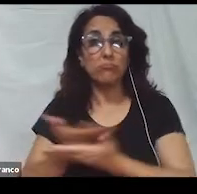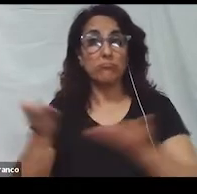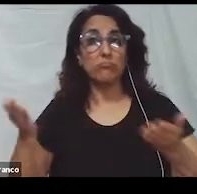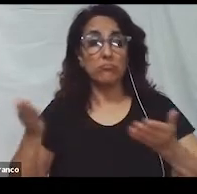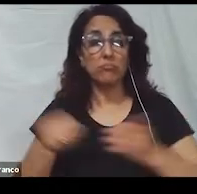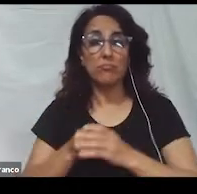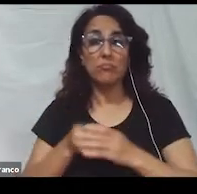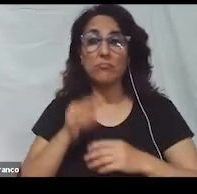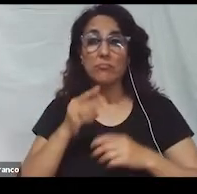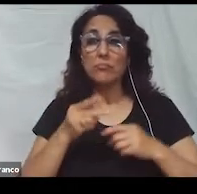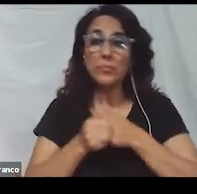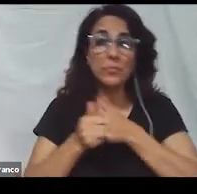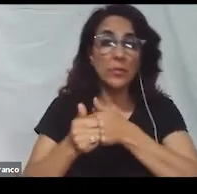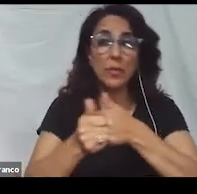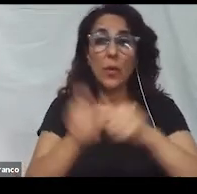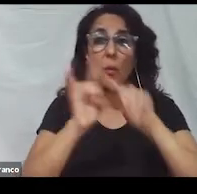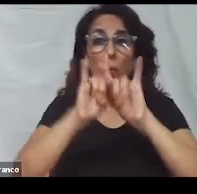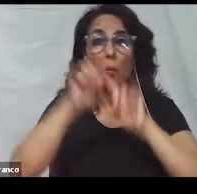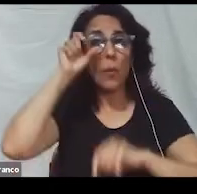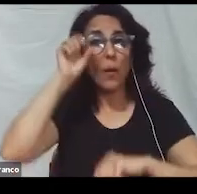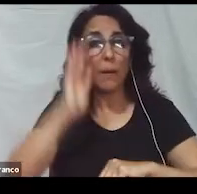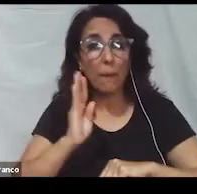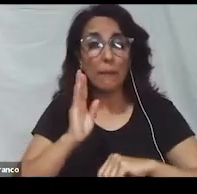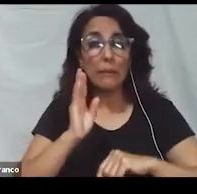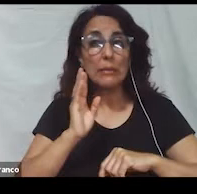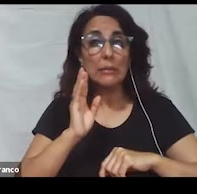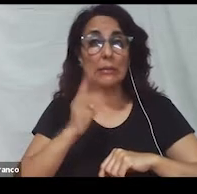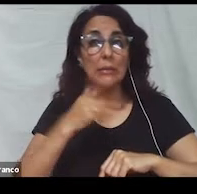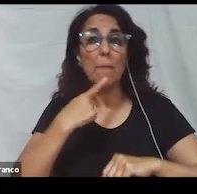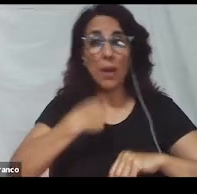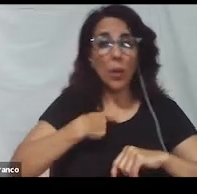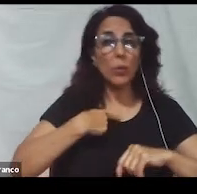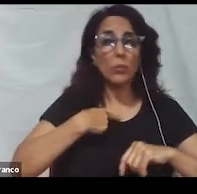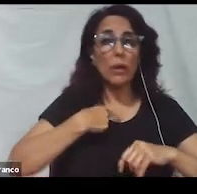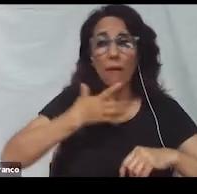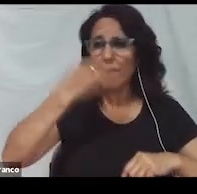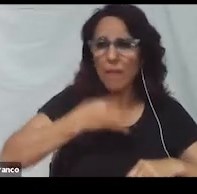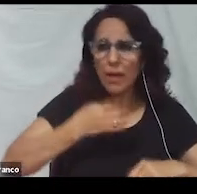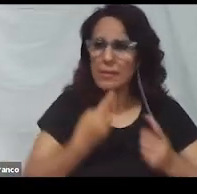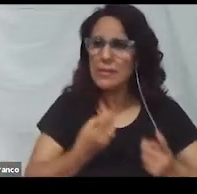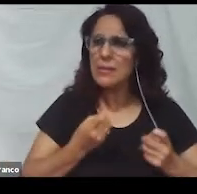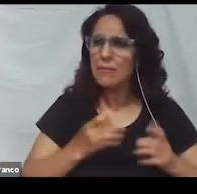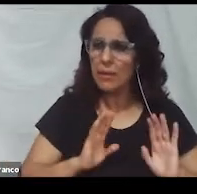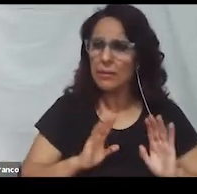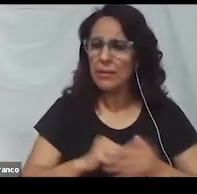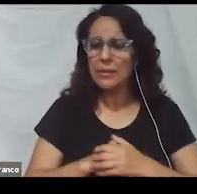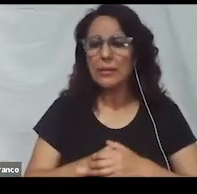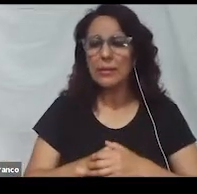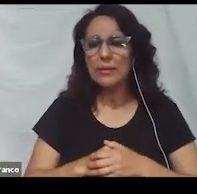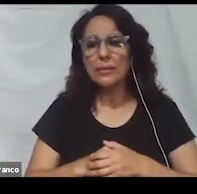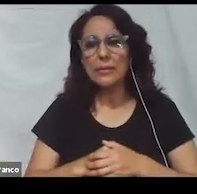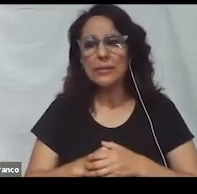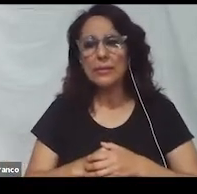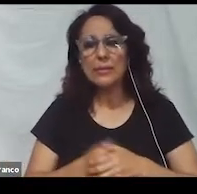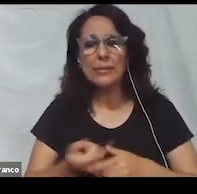que está ocurriendo en la web. Entonces, primero pregúntense si realmente es necesaria. Ok, ahora, si realmente es necesaria,